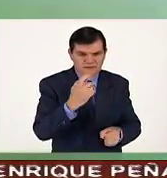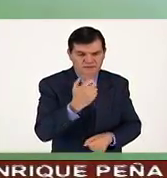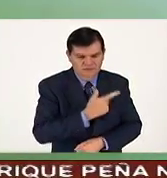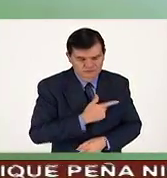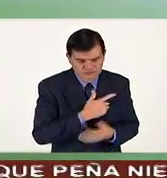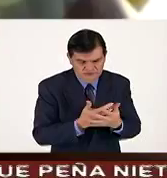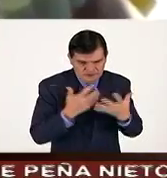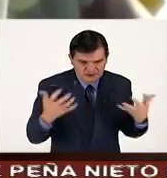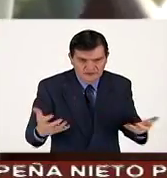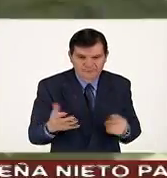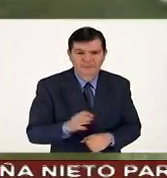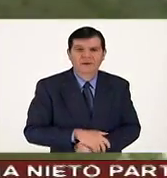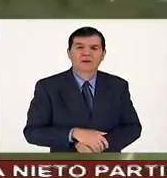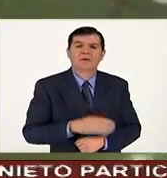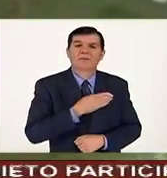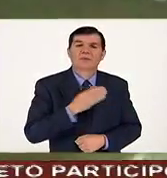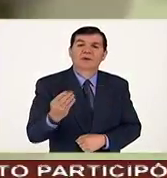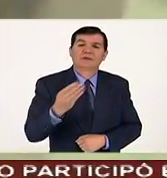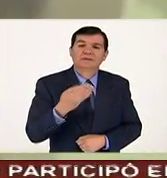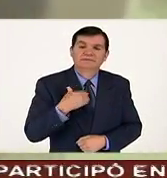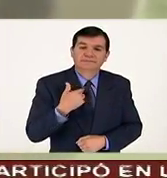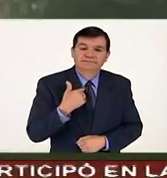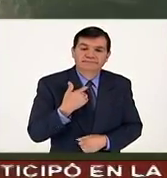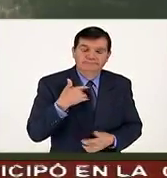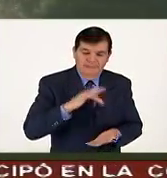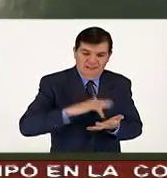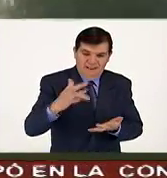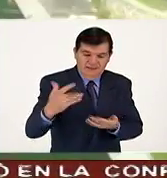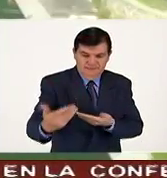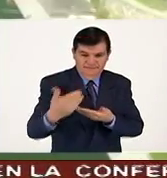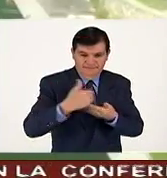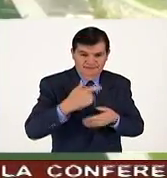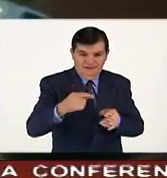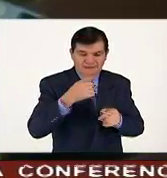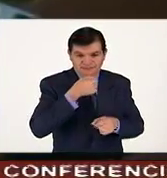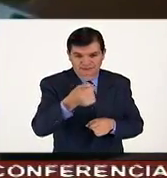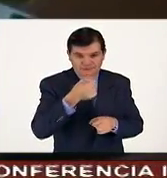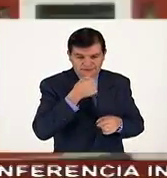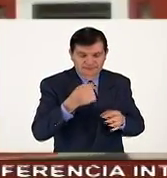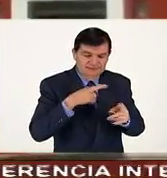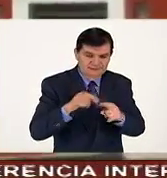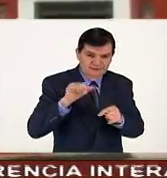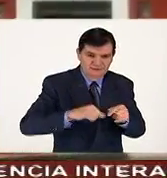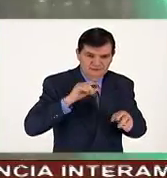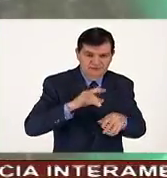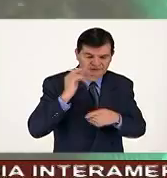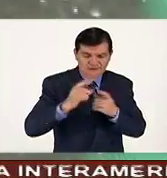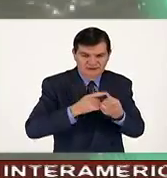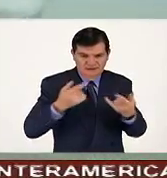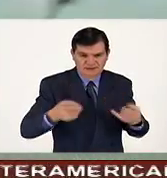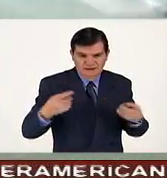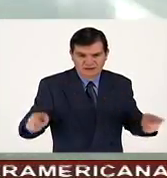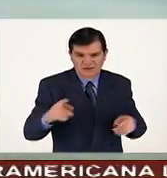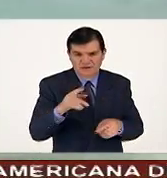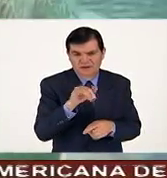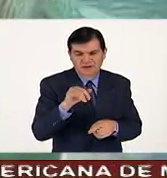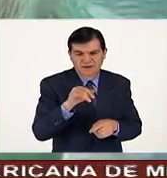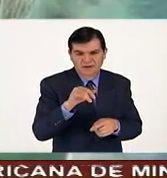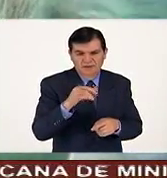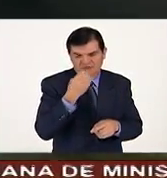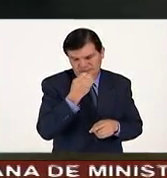gusto. Sin duda alguna. Bueno, pues le agradecemos mucho que haya estado con nosotros, señor secretario de Agricultura, Ganadería, Desarrollo Rural, Pesca